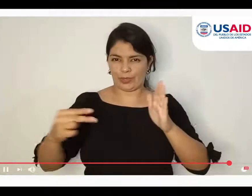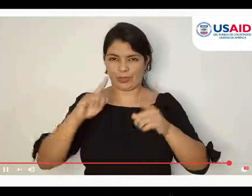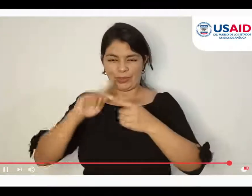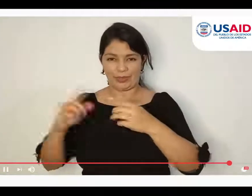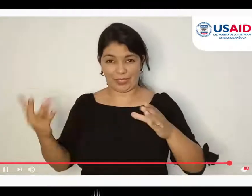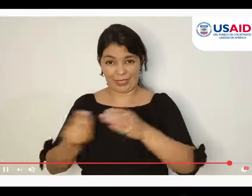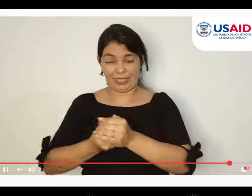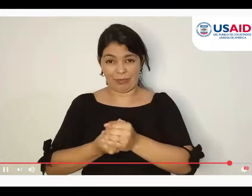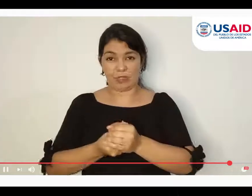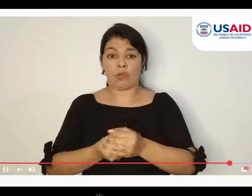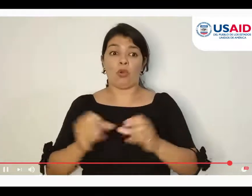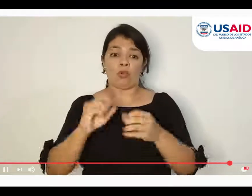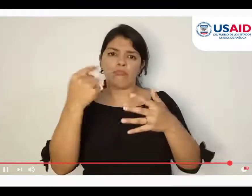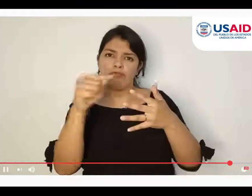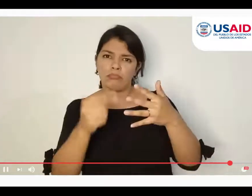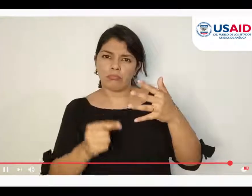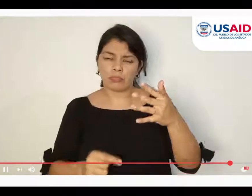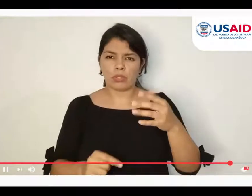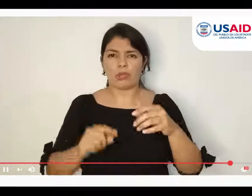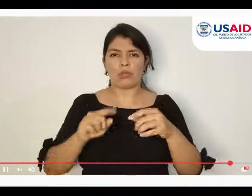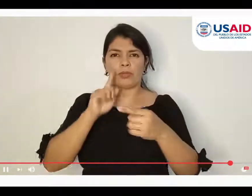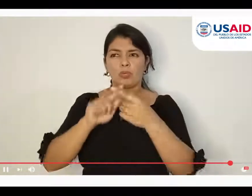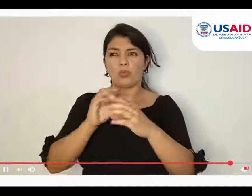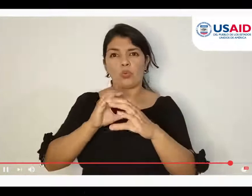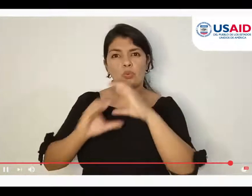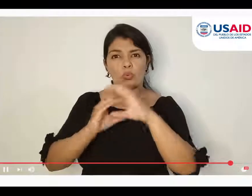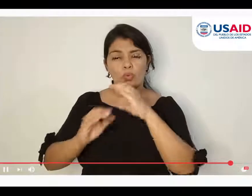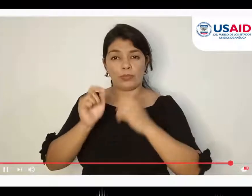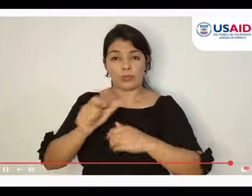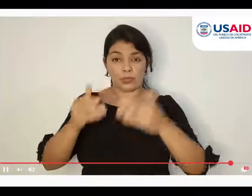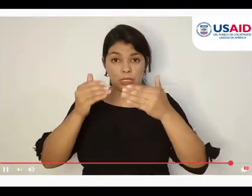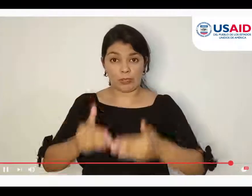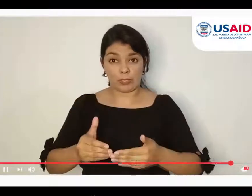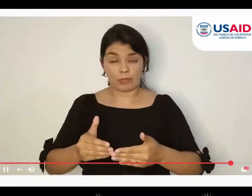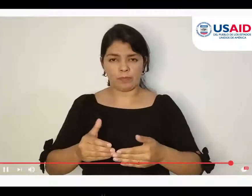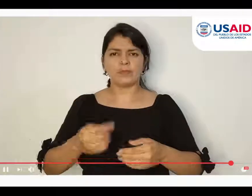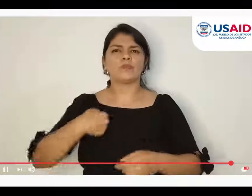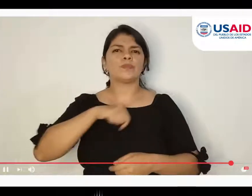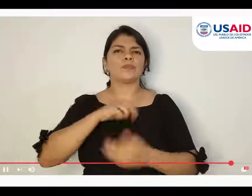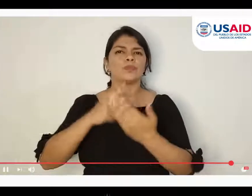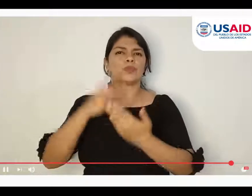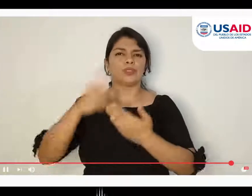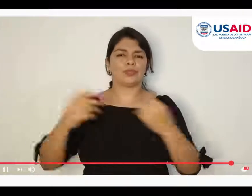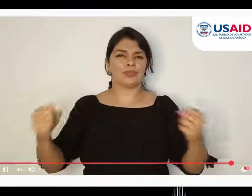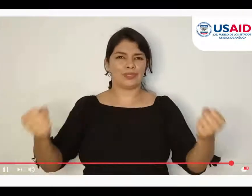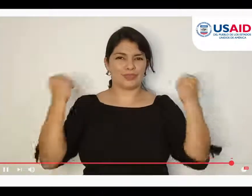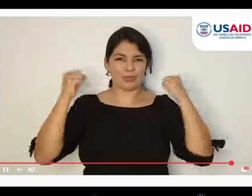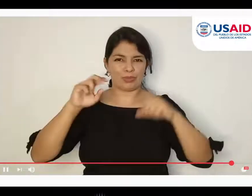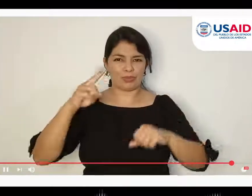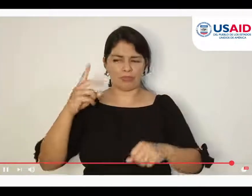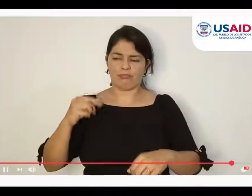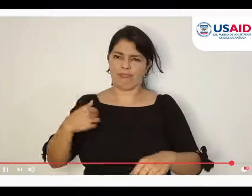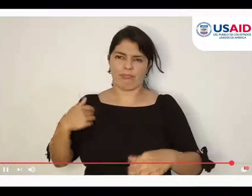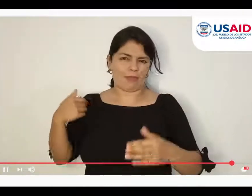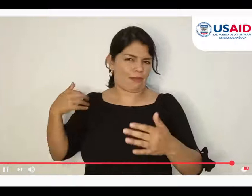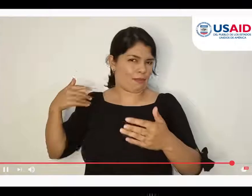para la inclusión y la disponibilidad de mecanismos de comunicación para las personas con discapacidad, el proyecto Sport Power 2, a lo largo de todo